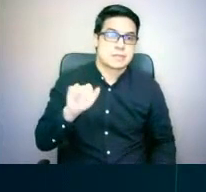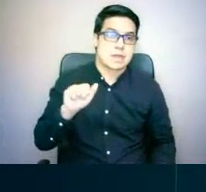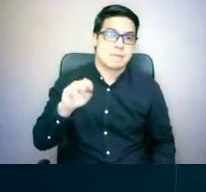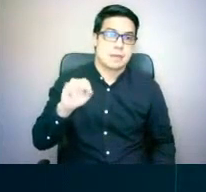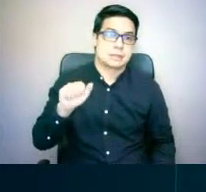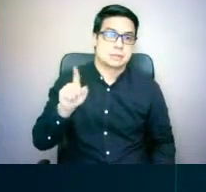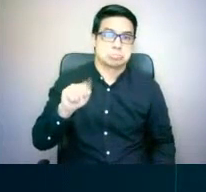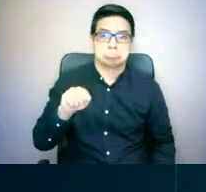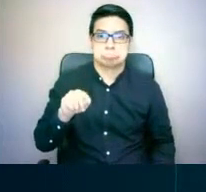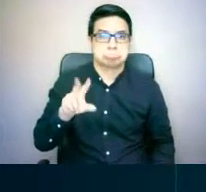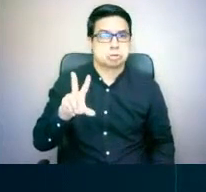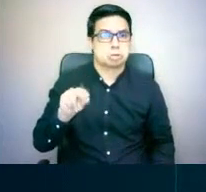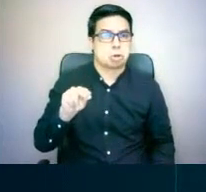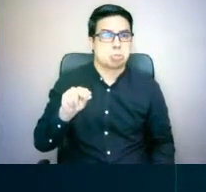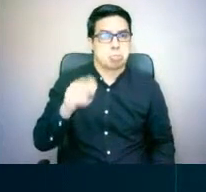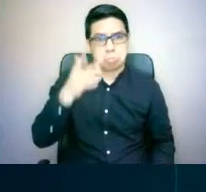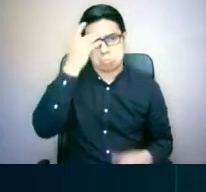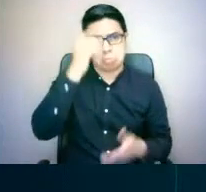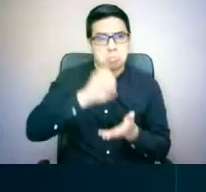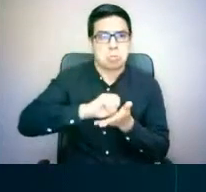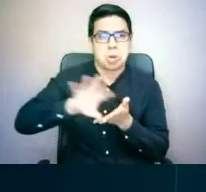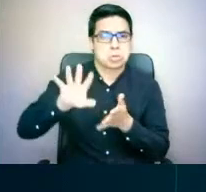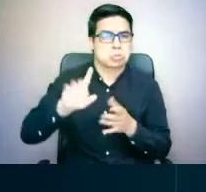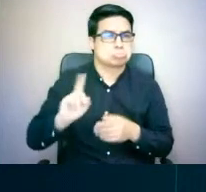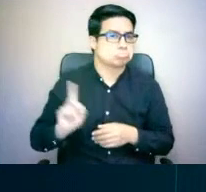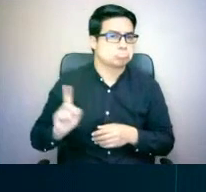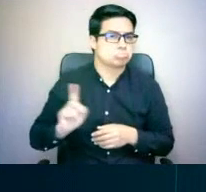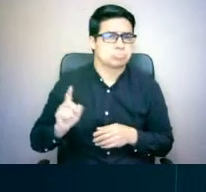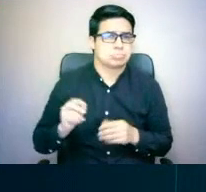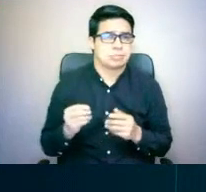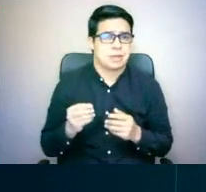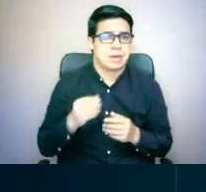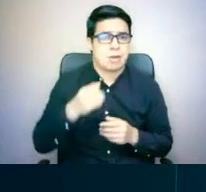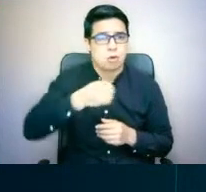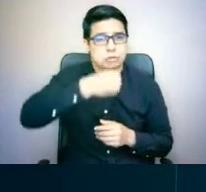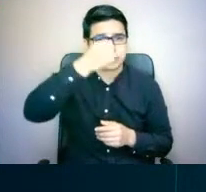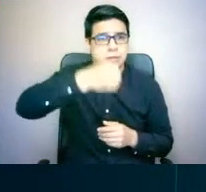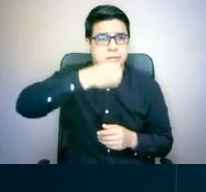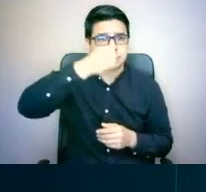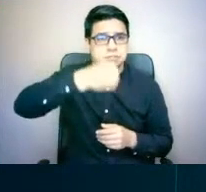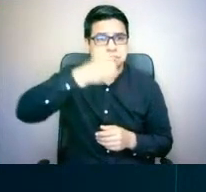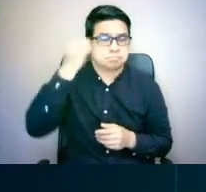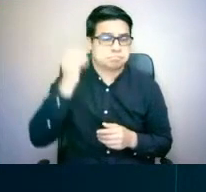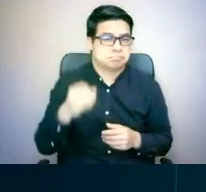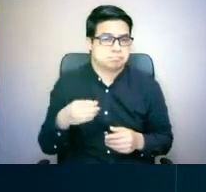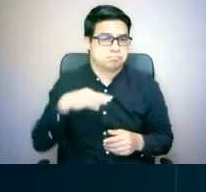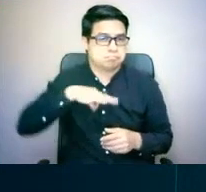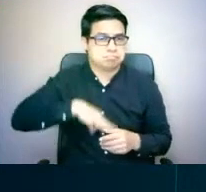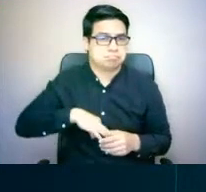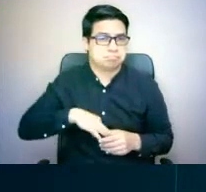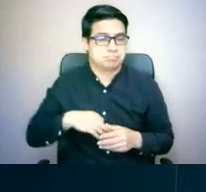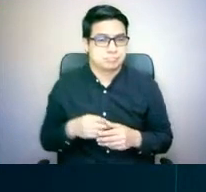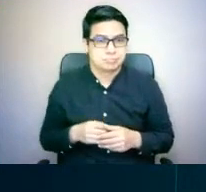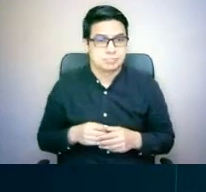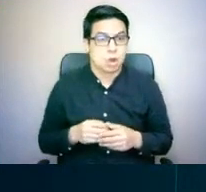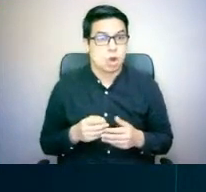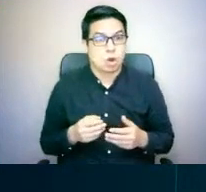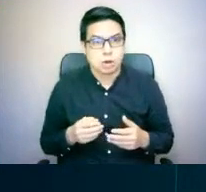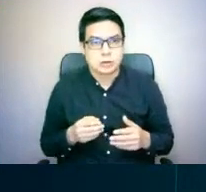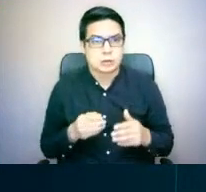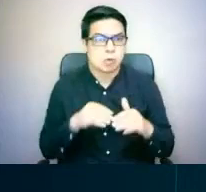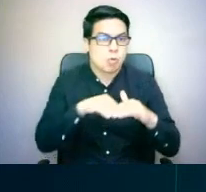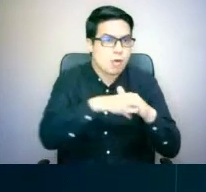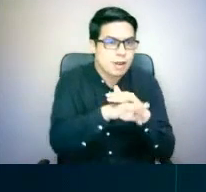requiere ni disposición final ni almacenamiento del aire utilizado en sus equipos o